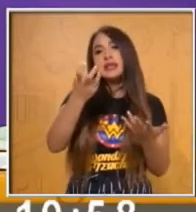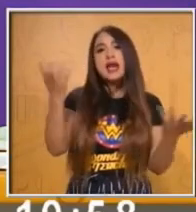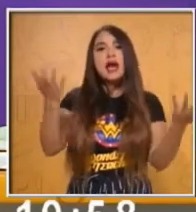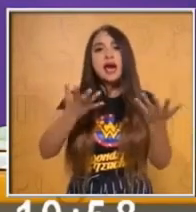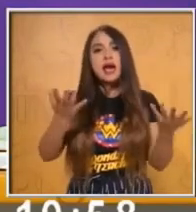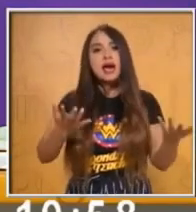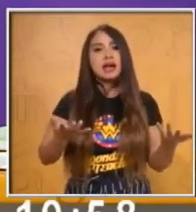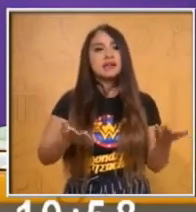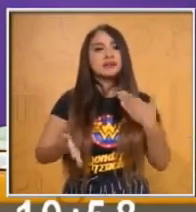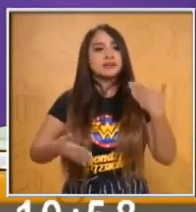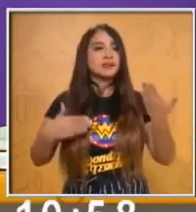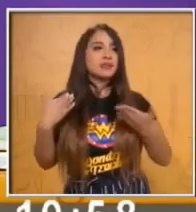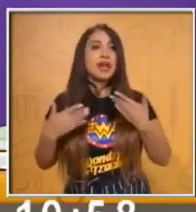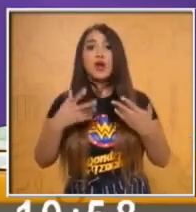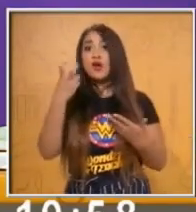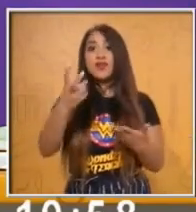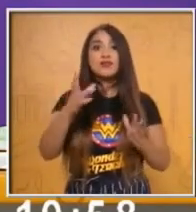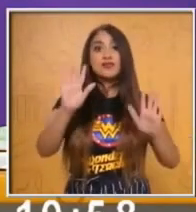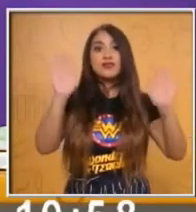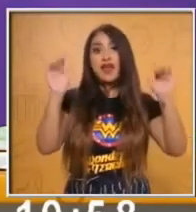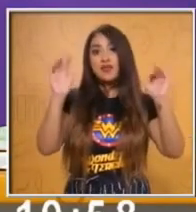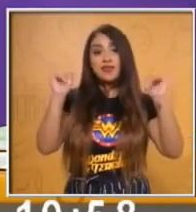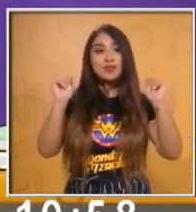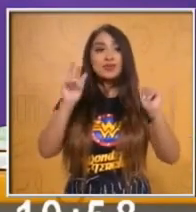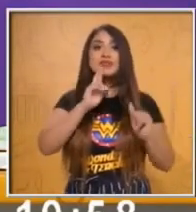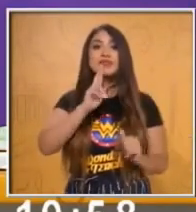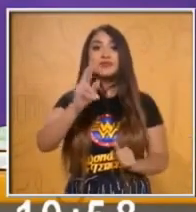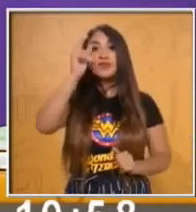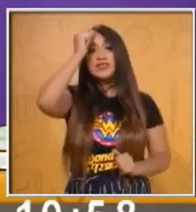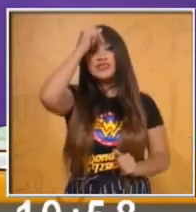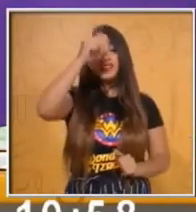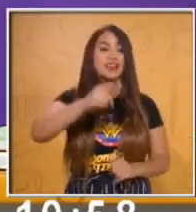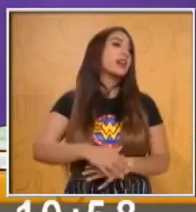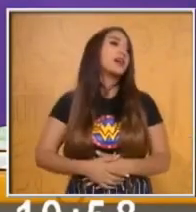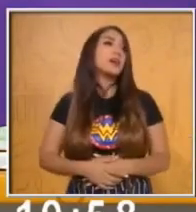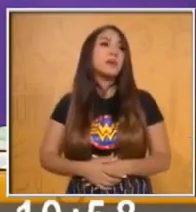muy divertida. Y con esto nos vamos a lo que es la respuesta del acertijo,